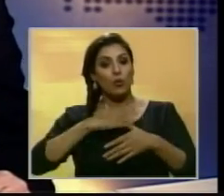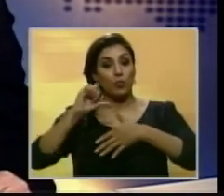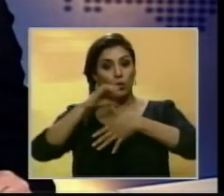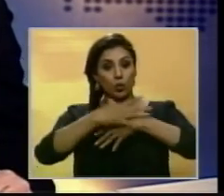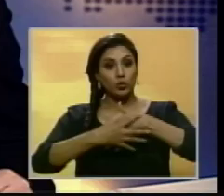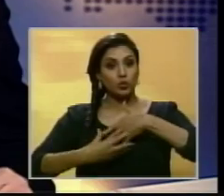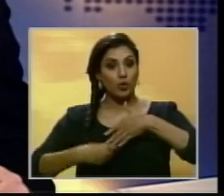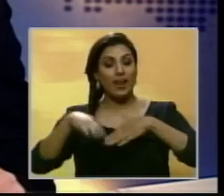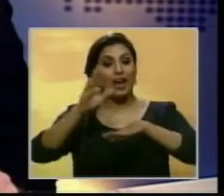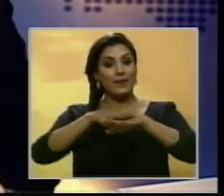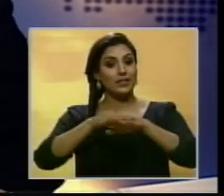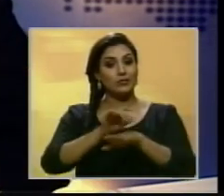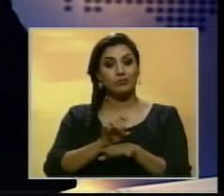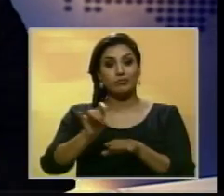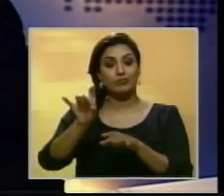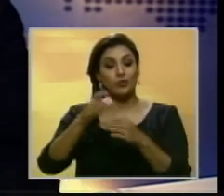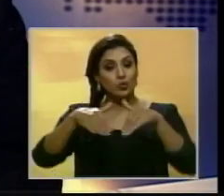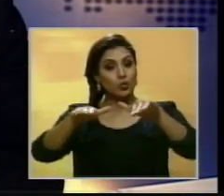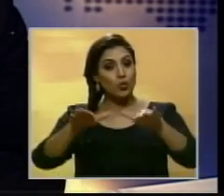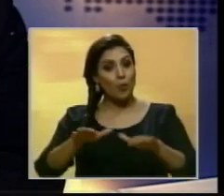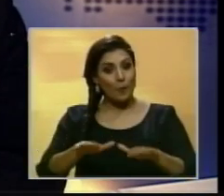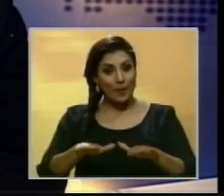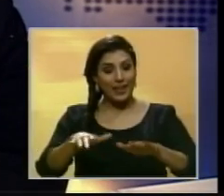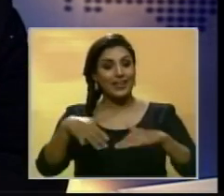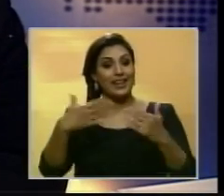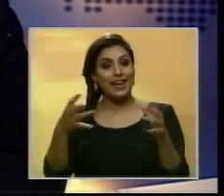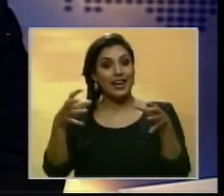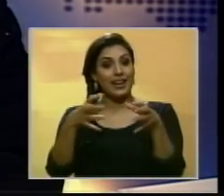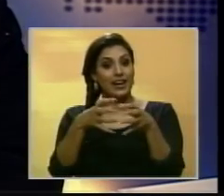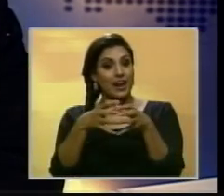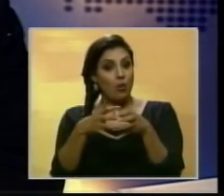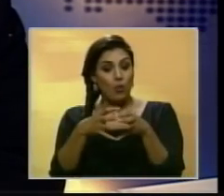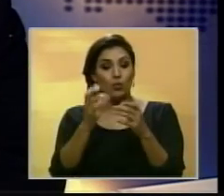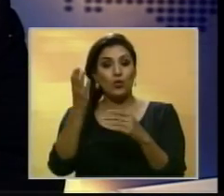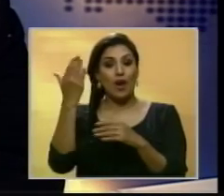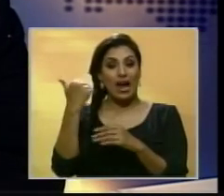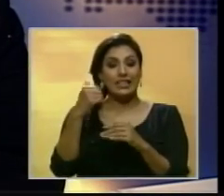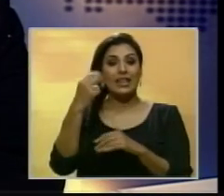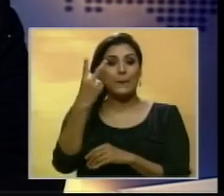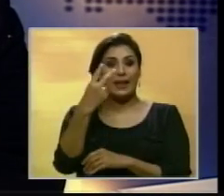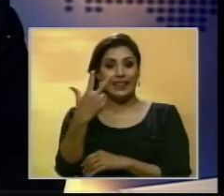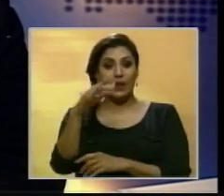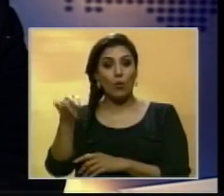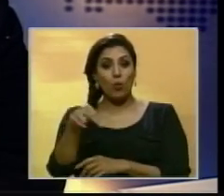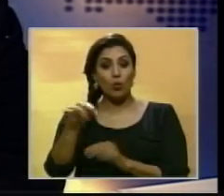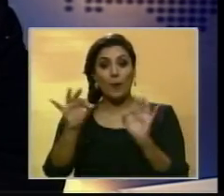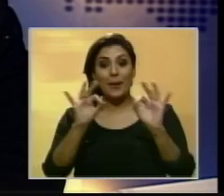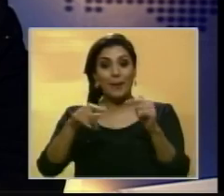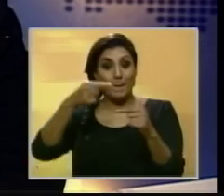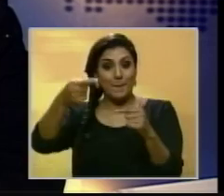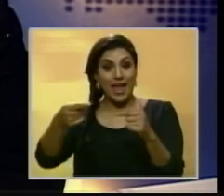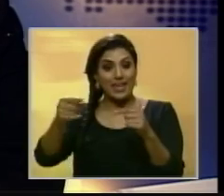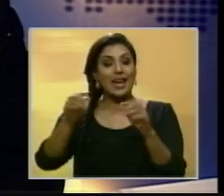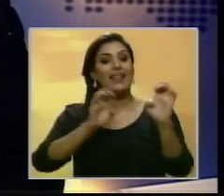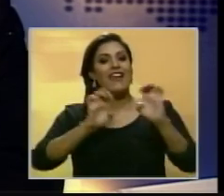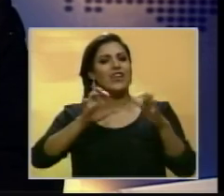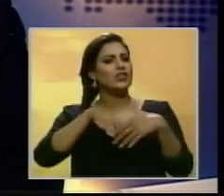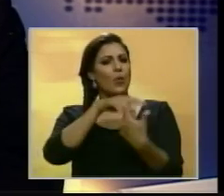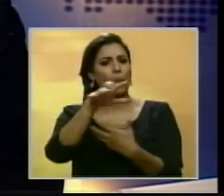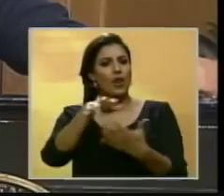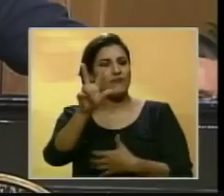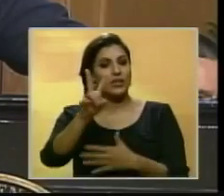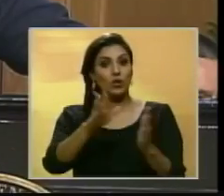Suramericanas, UNASUR, anunció la suspensión de la reunión de cancilleres en Quito, Ecuador, para el próximo 23 de junio, en la que se evaluaría la crisis en